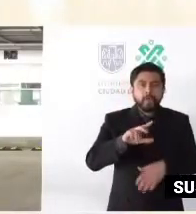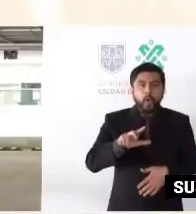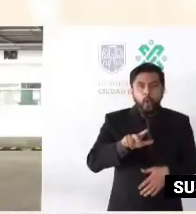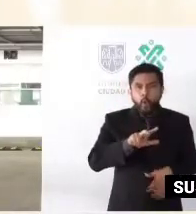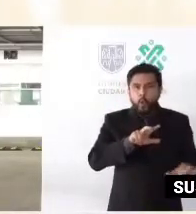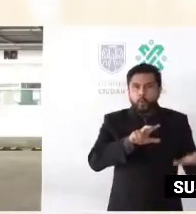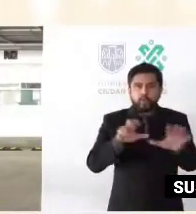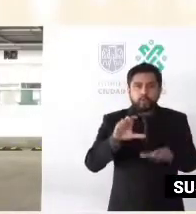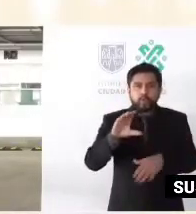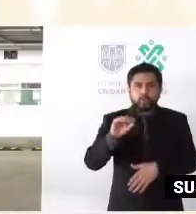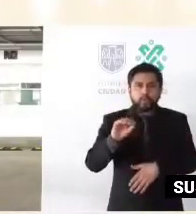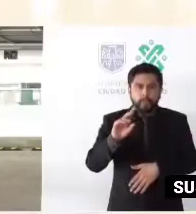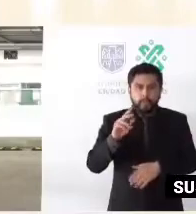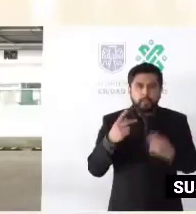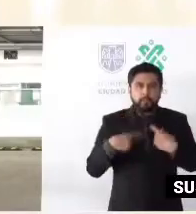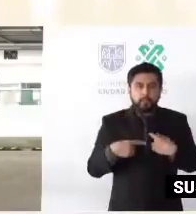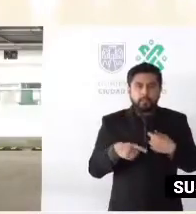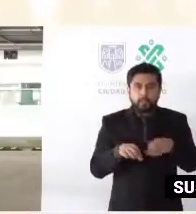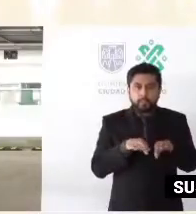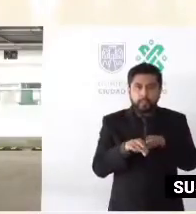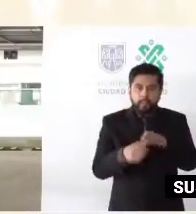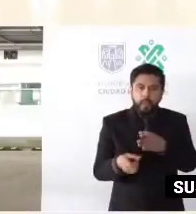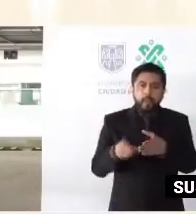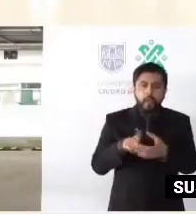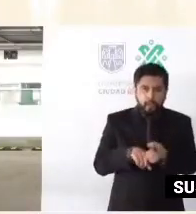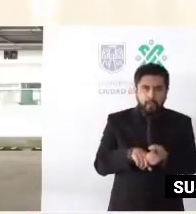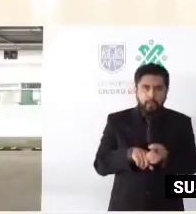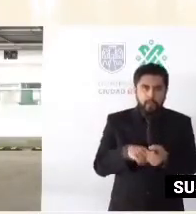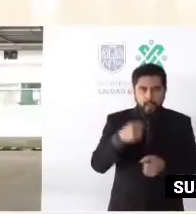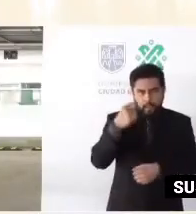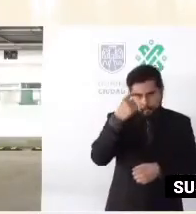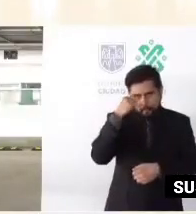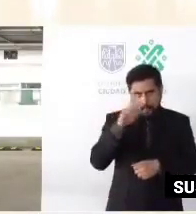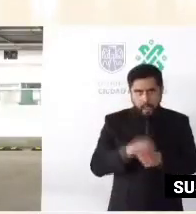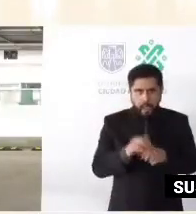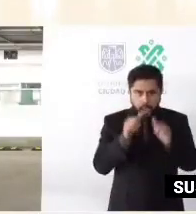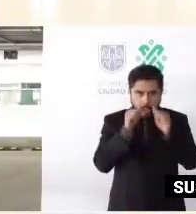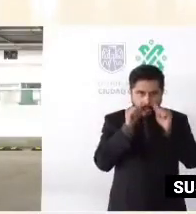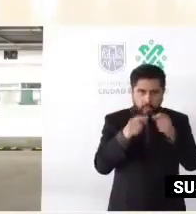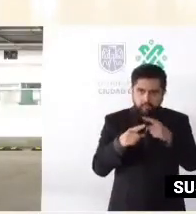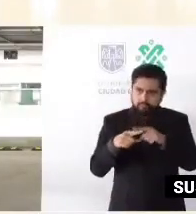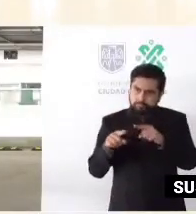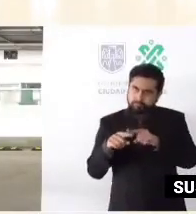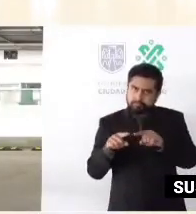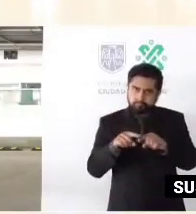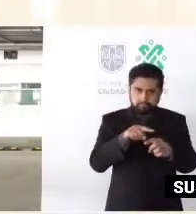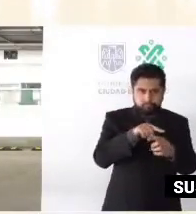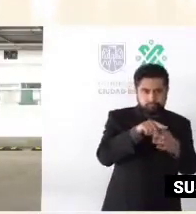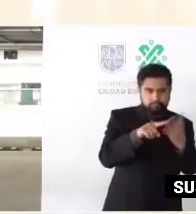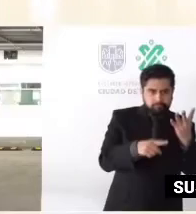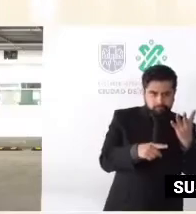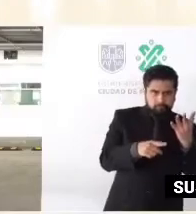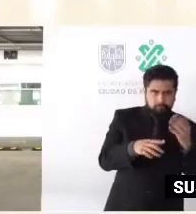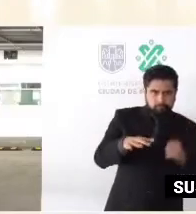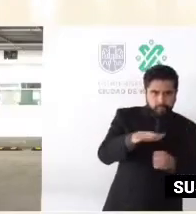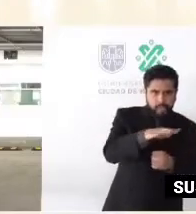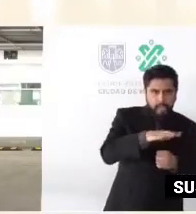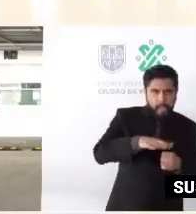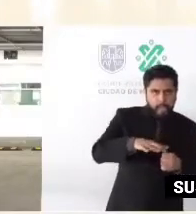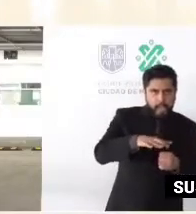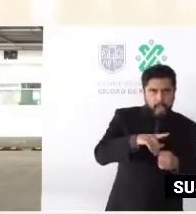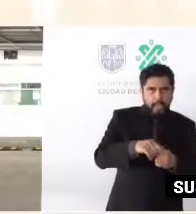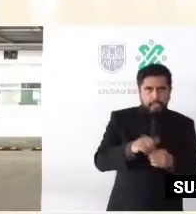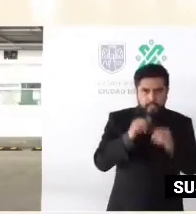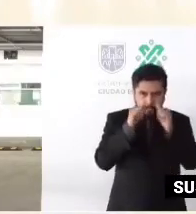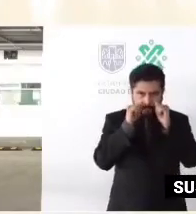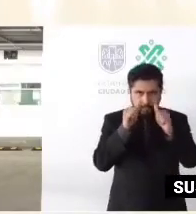890 trabajadores para cubrir todas las necesidades de la atención de las cuatro especialidades básicas, más el área